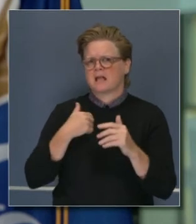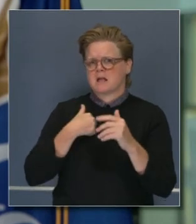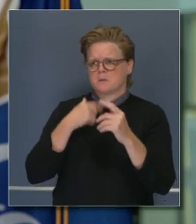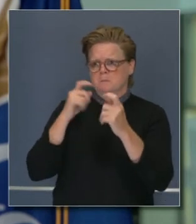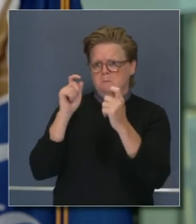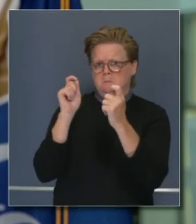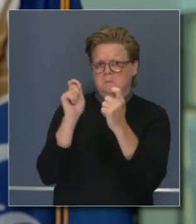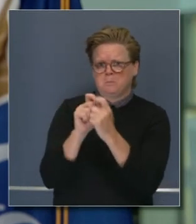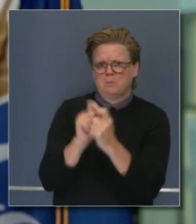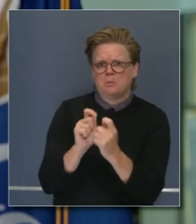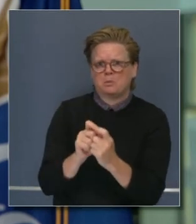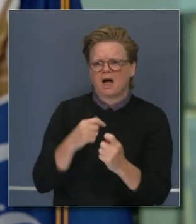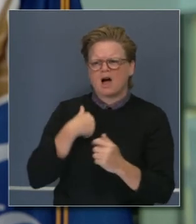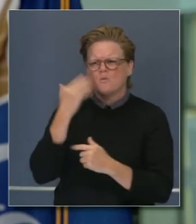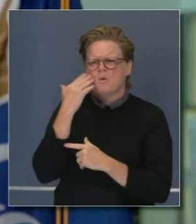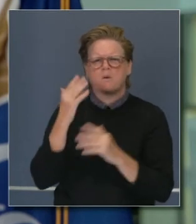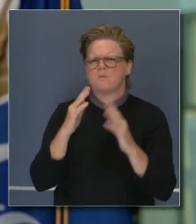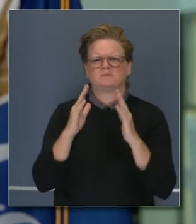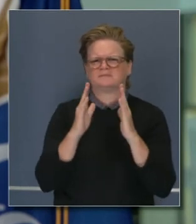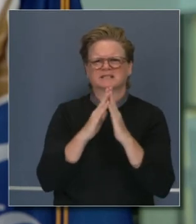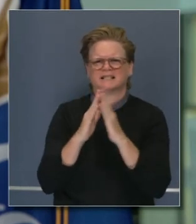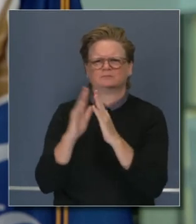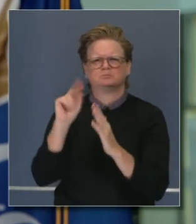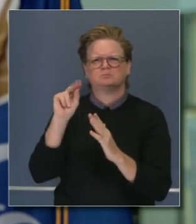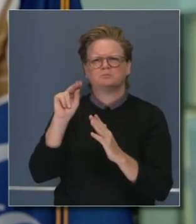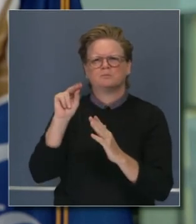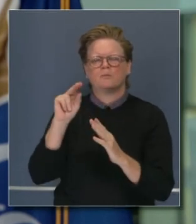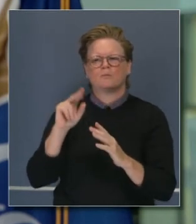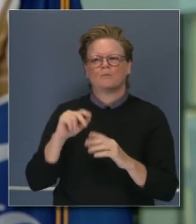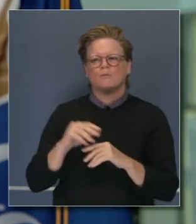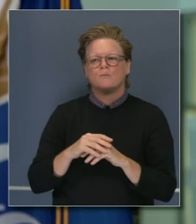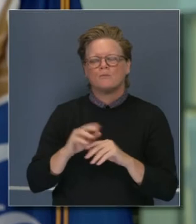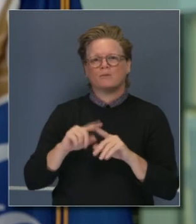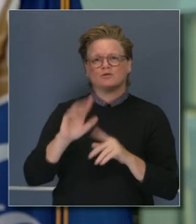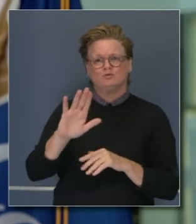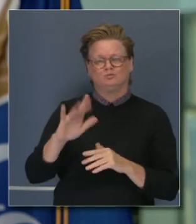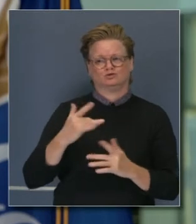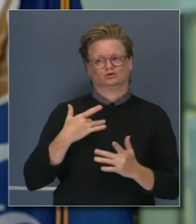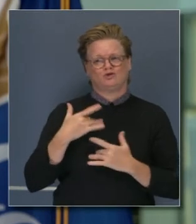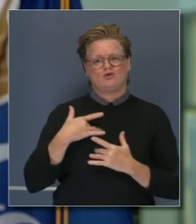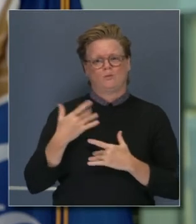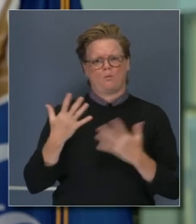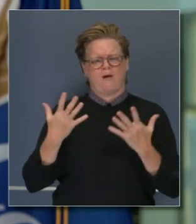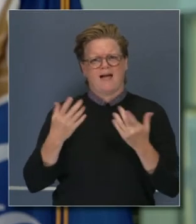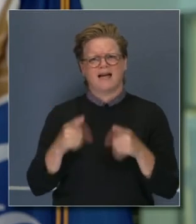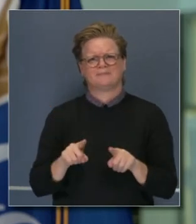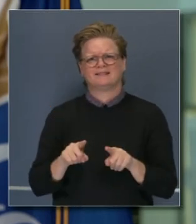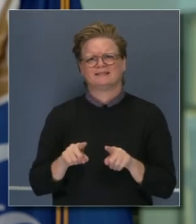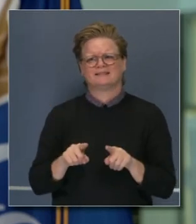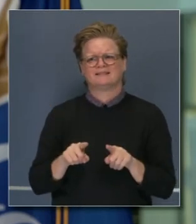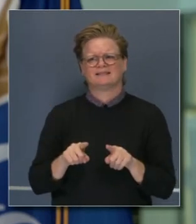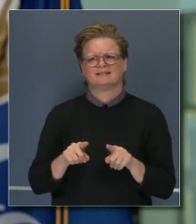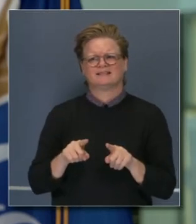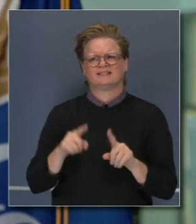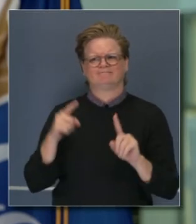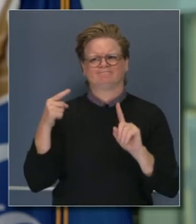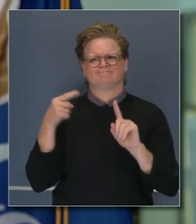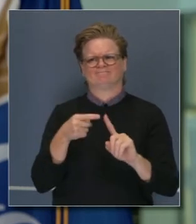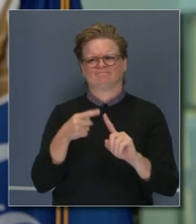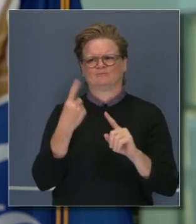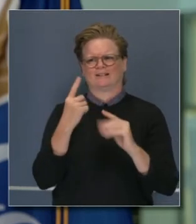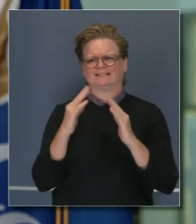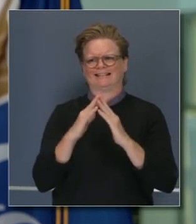todo respeto, no tengo los detalles de lo que usted ha mencionado, lo que le consterna, qué